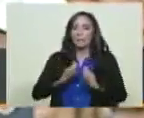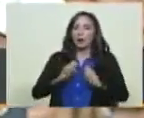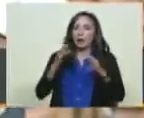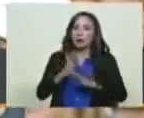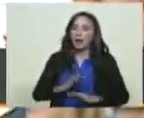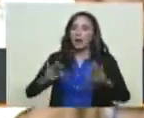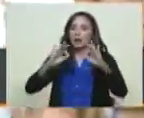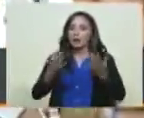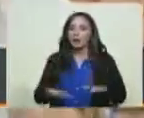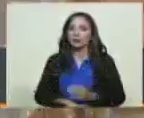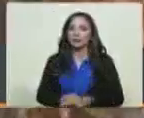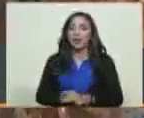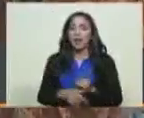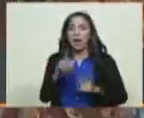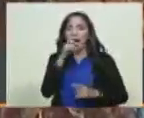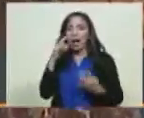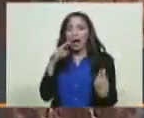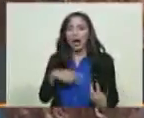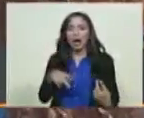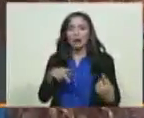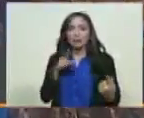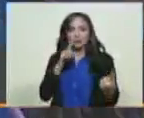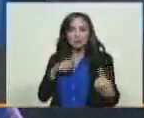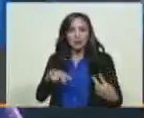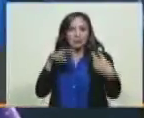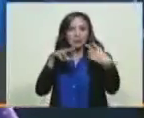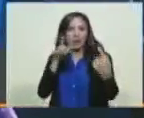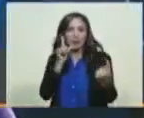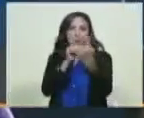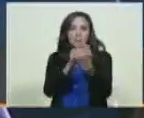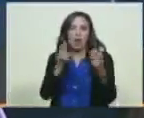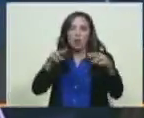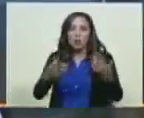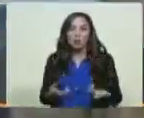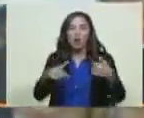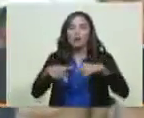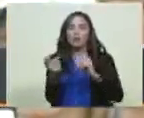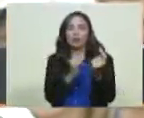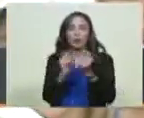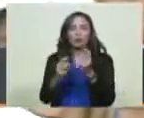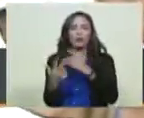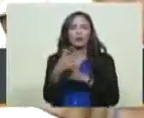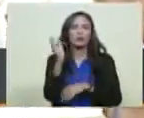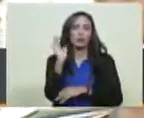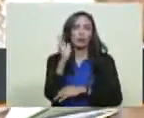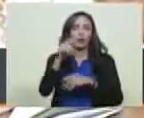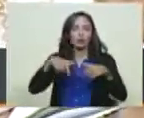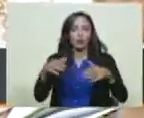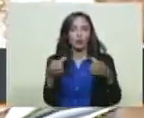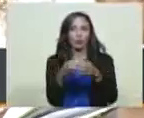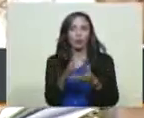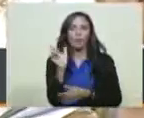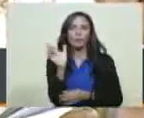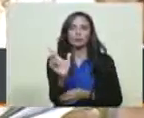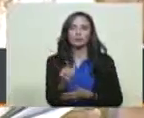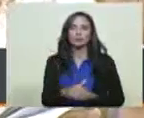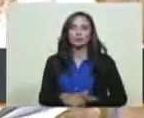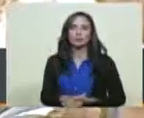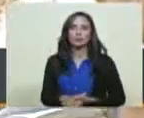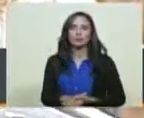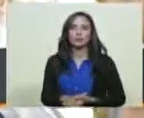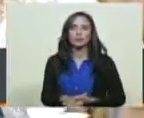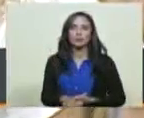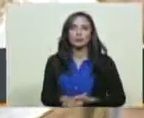que no están siendo bien civilizadas y eso es parte de la discusión desde el tercer congreso de la juventud del partido además